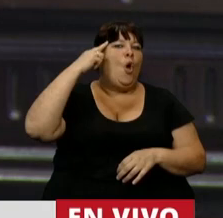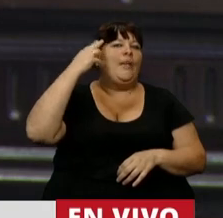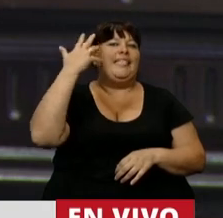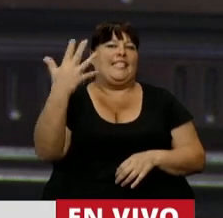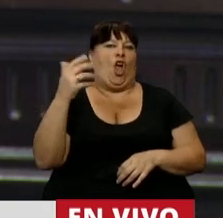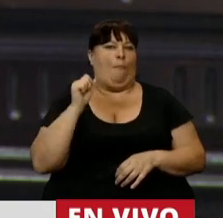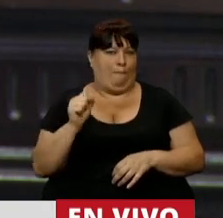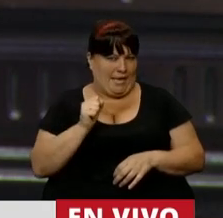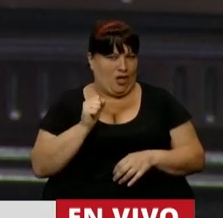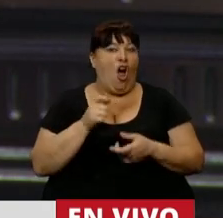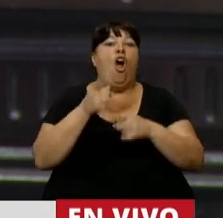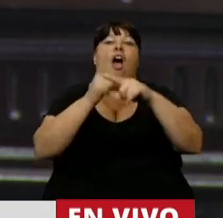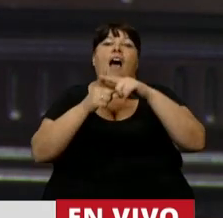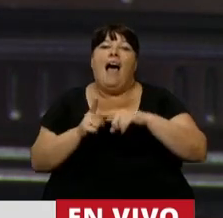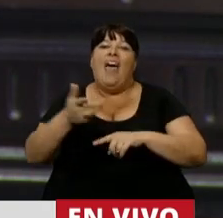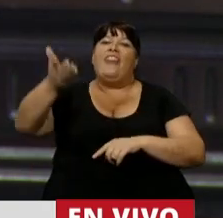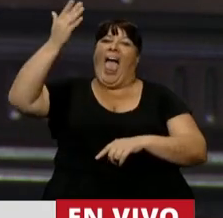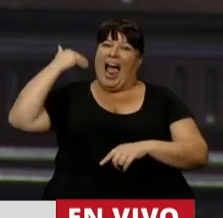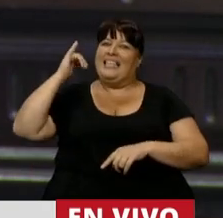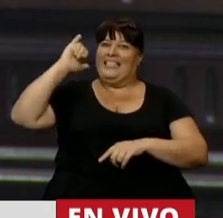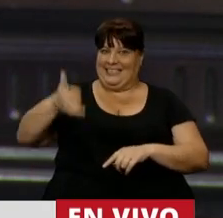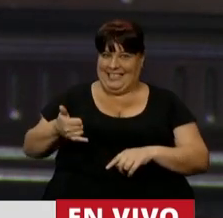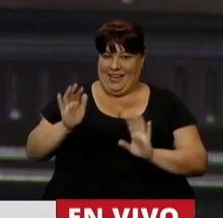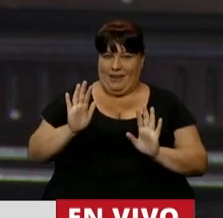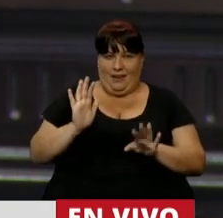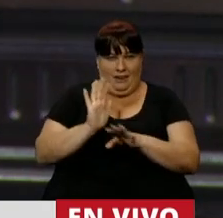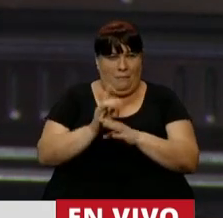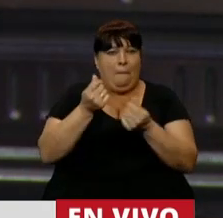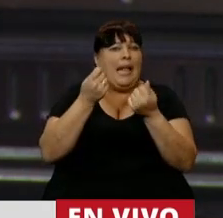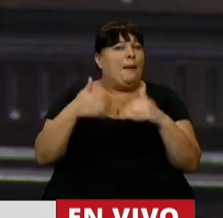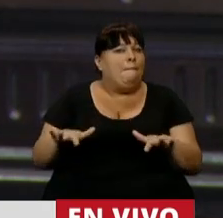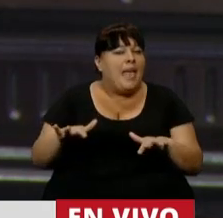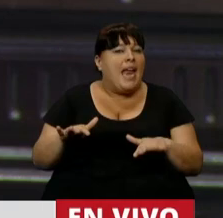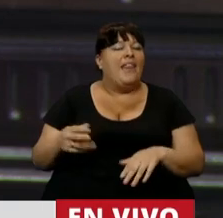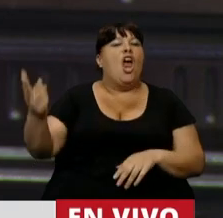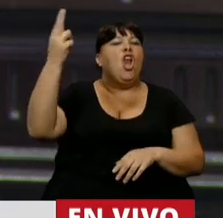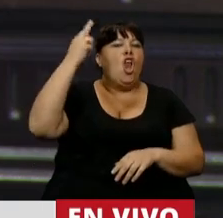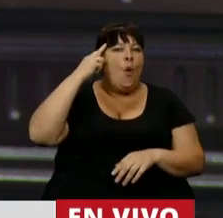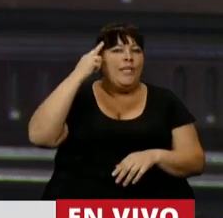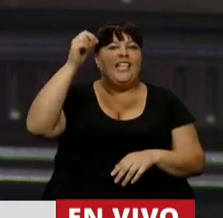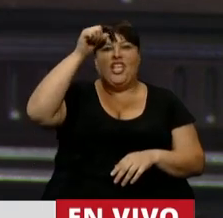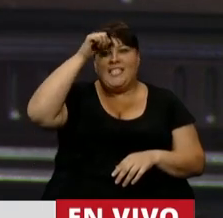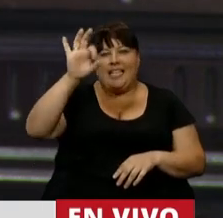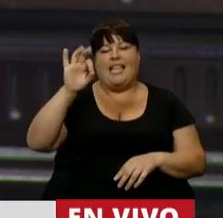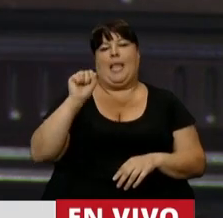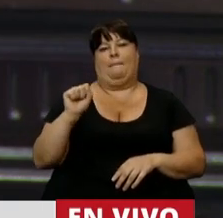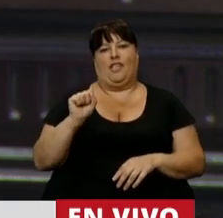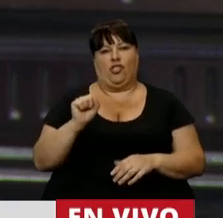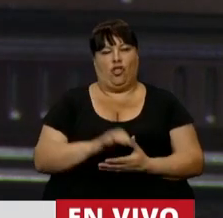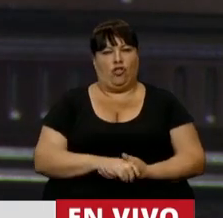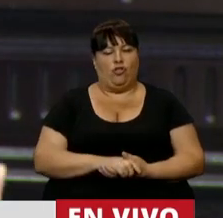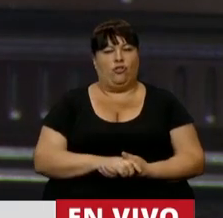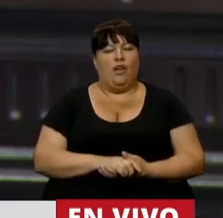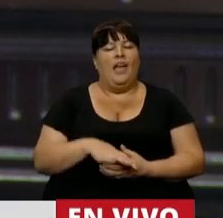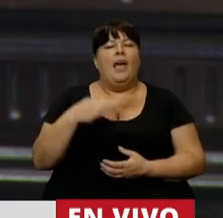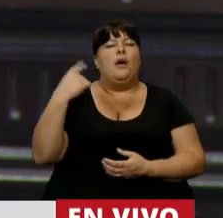19.995 pesos con la fórmula de movilidad anterior. O sea que perdieron 960 pesos. Lo